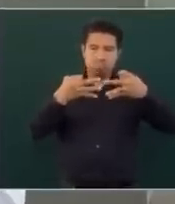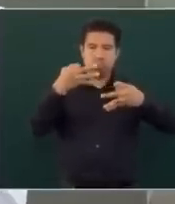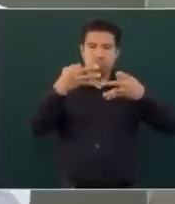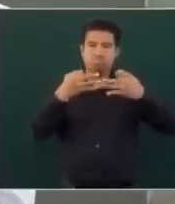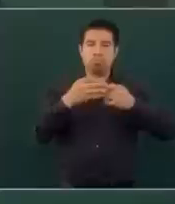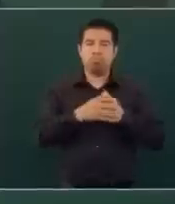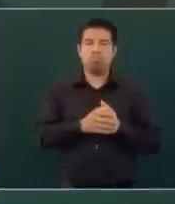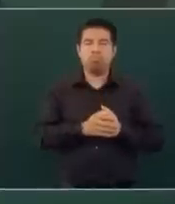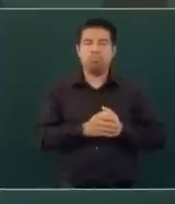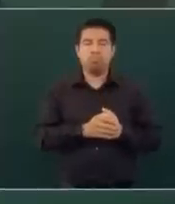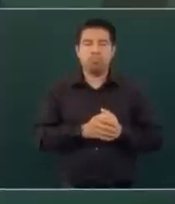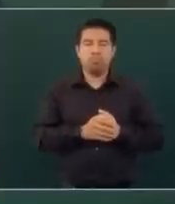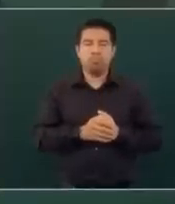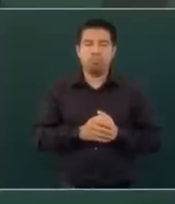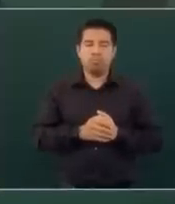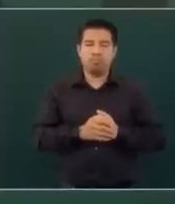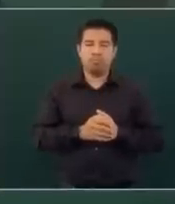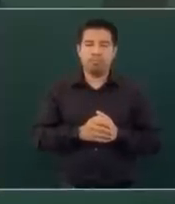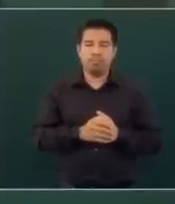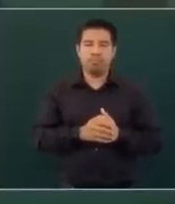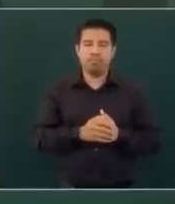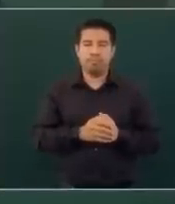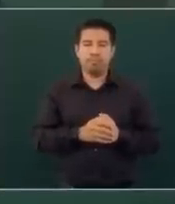para tener